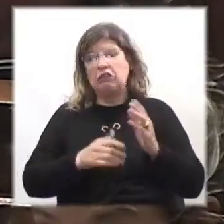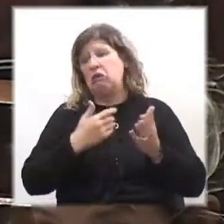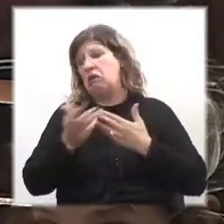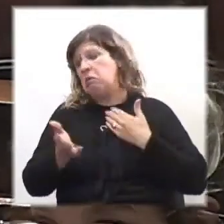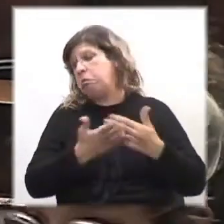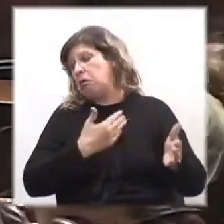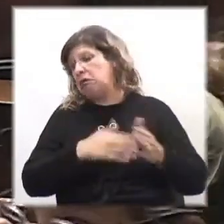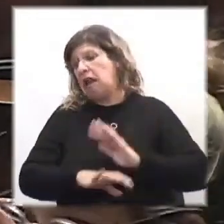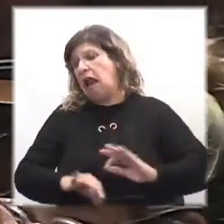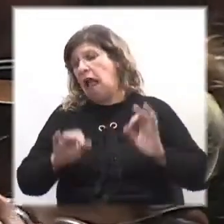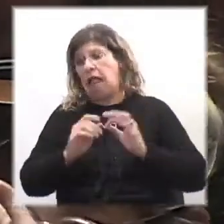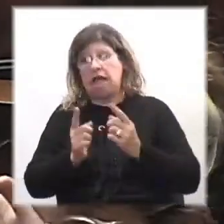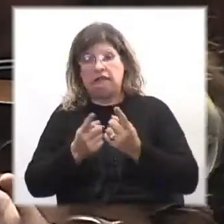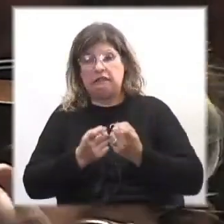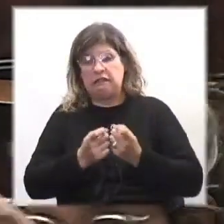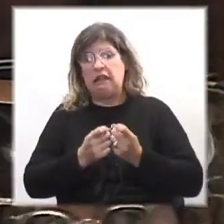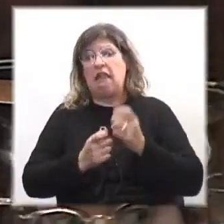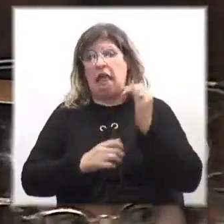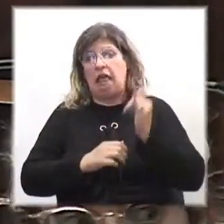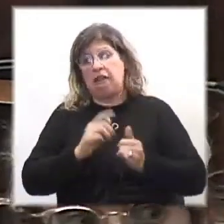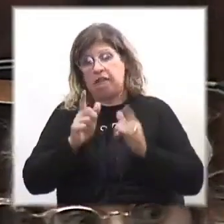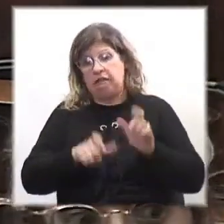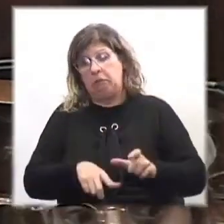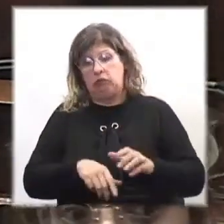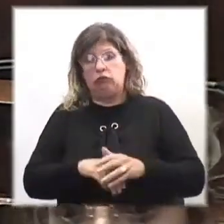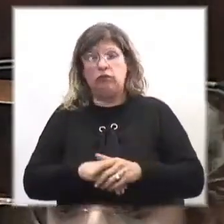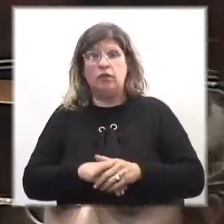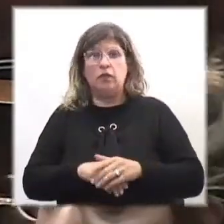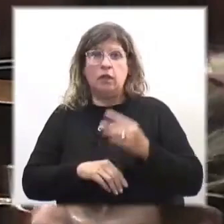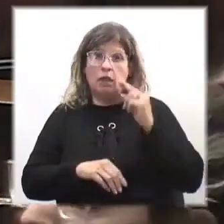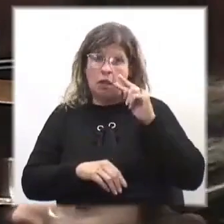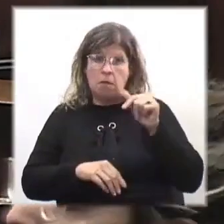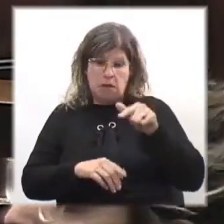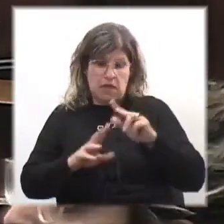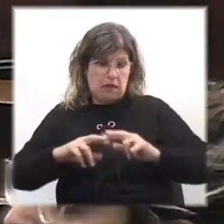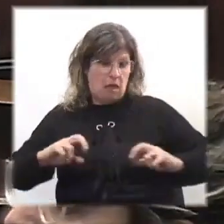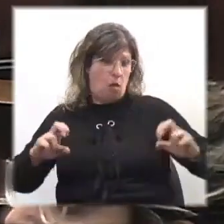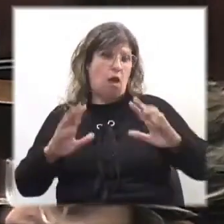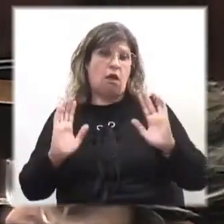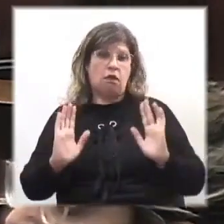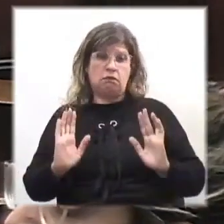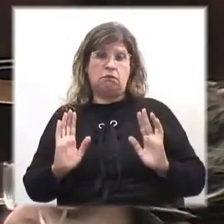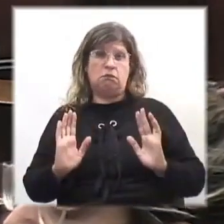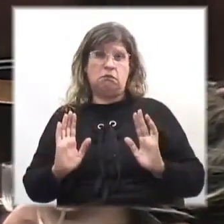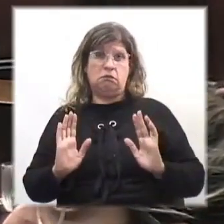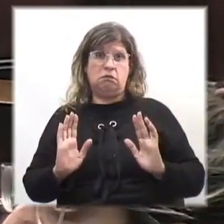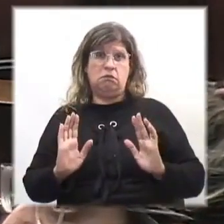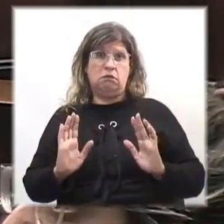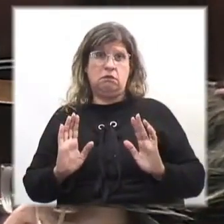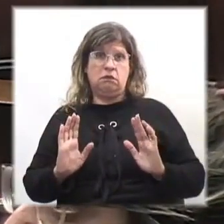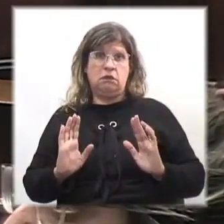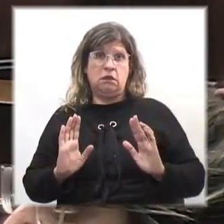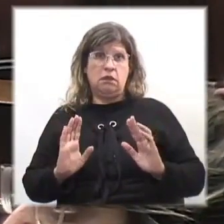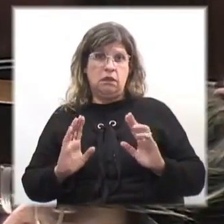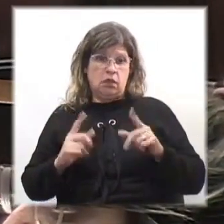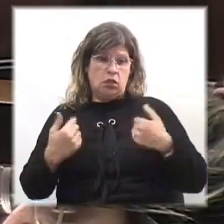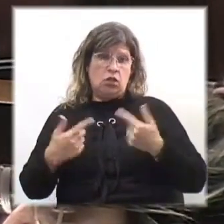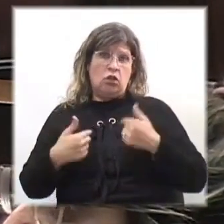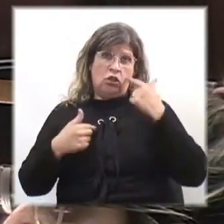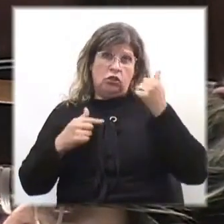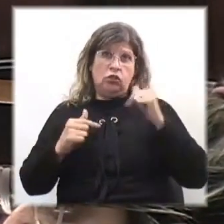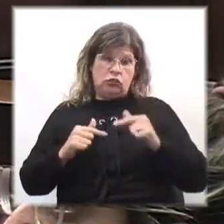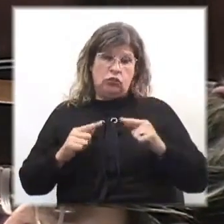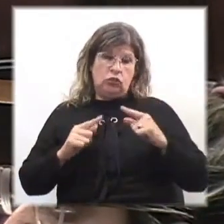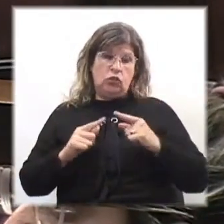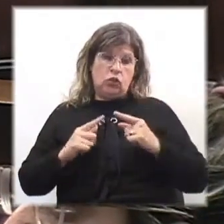un la necesidad que tiene la gente miren estas bancas señor presidente estamos bancando